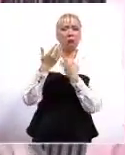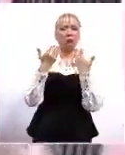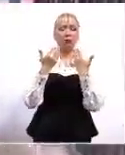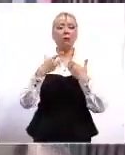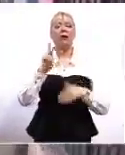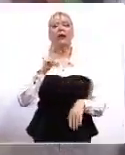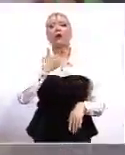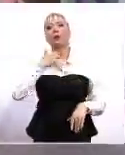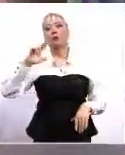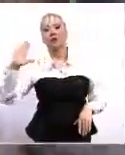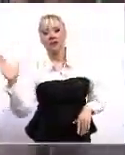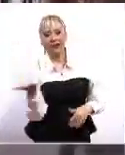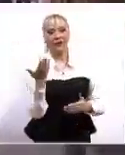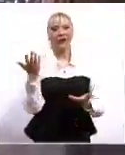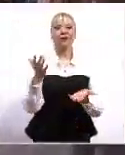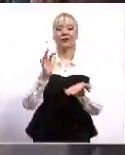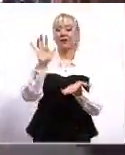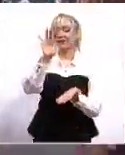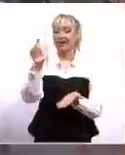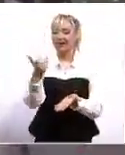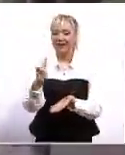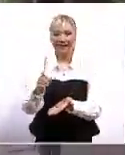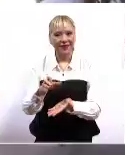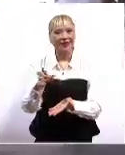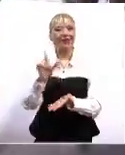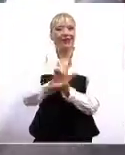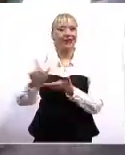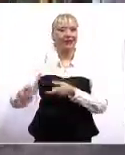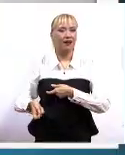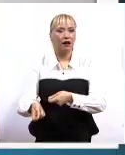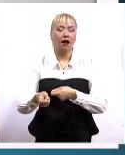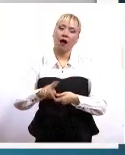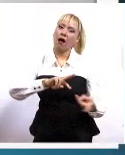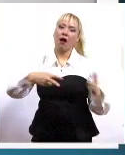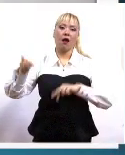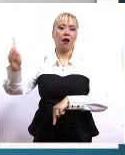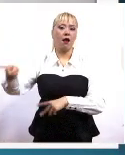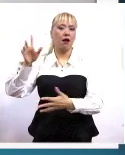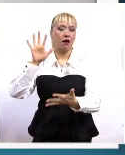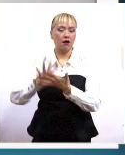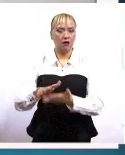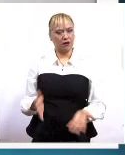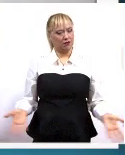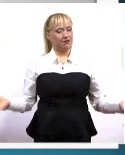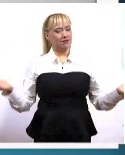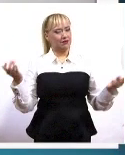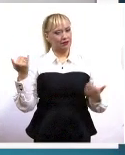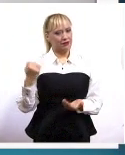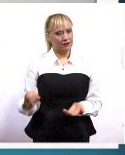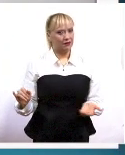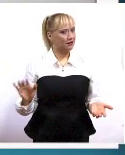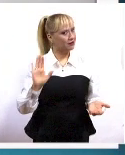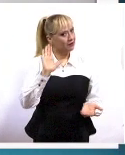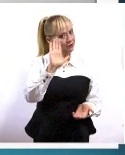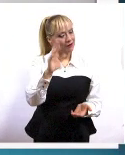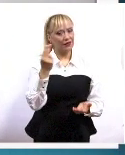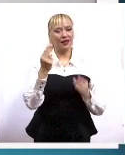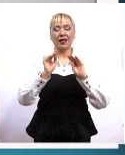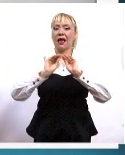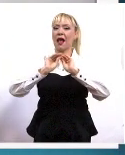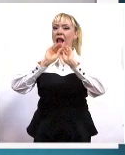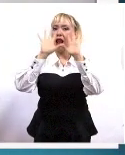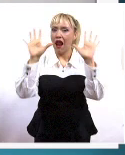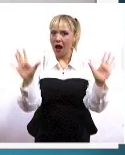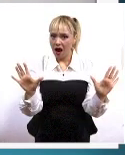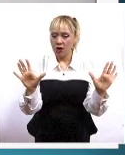que meseros, cajeras y personas de limpieza estén en la cárcel. Es importante tener como esta claridad